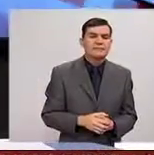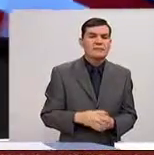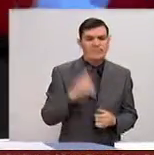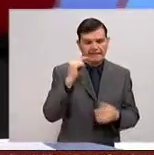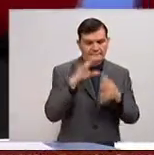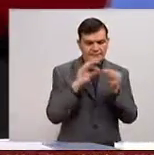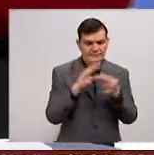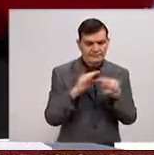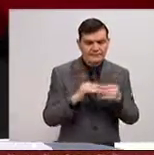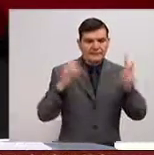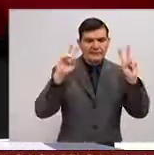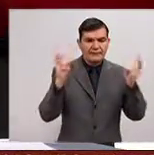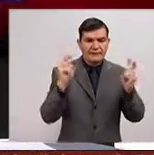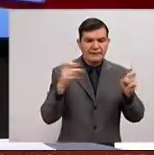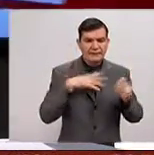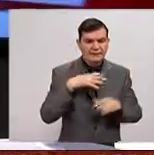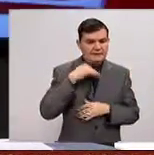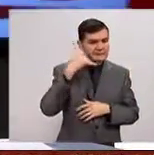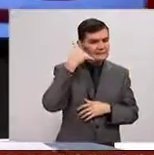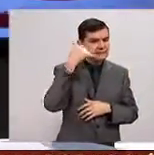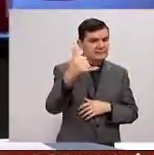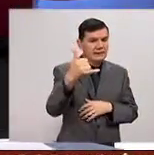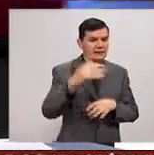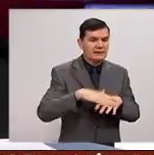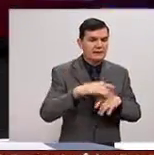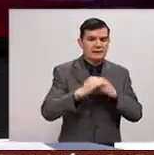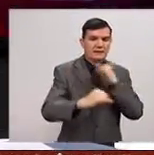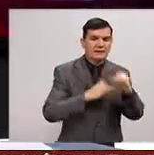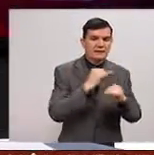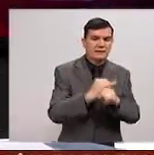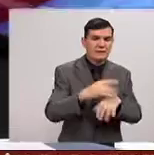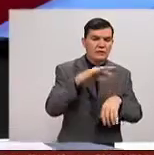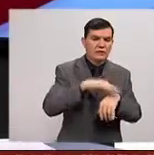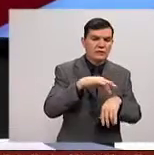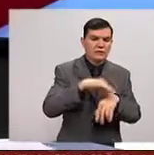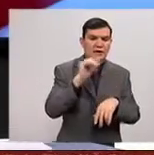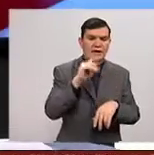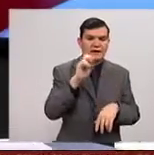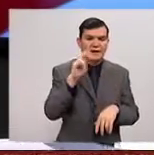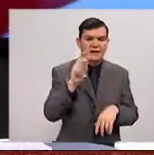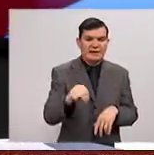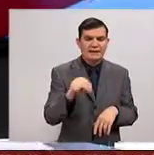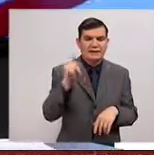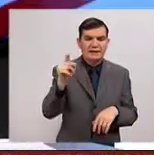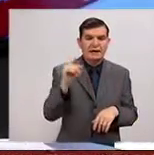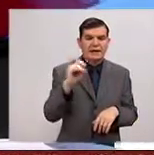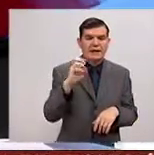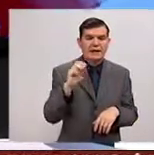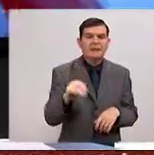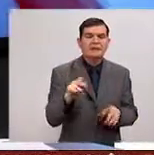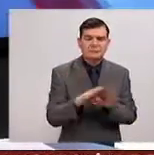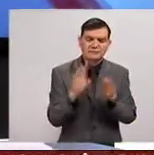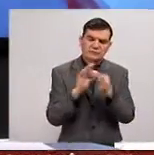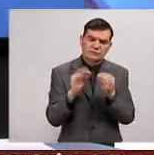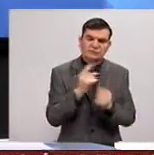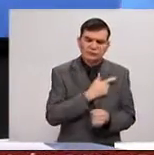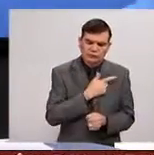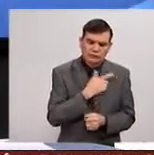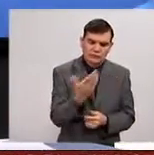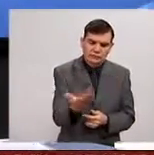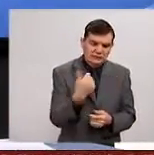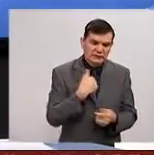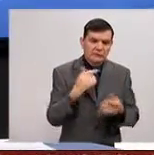Para hablarnos más sobre este tema, tenemos en la línea telefónica la internacionalista, doctora Arlén Ramírez Uresti. Arlén, muchísimas gracias por estar con nosotros